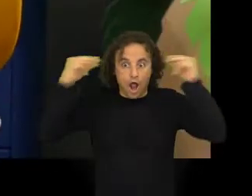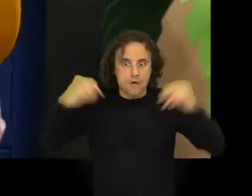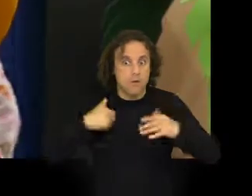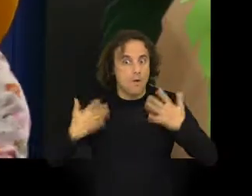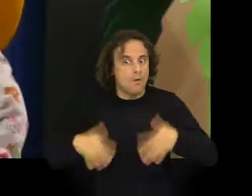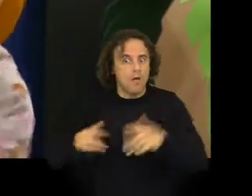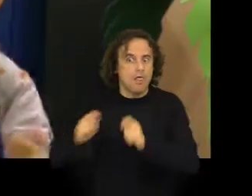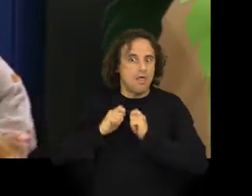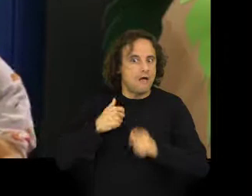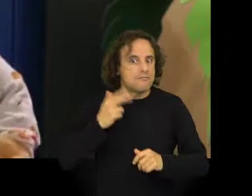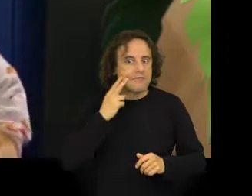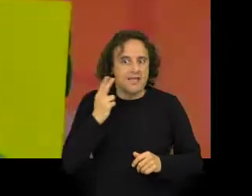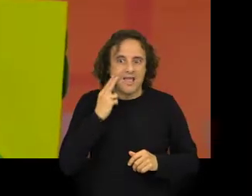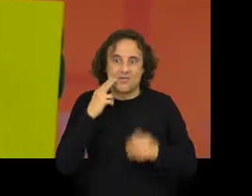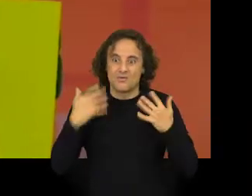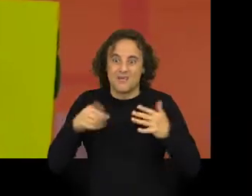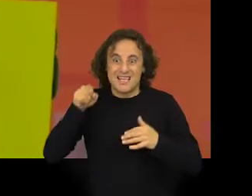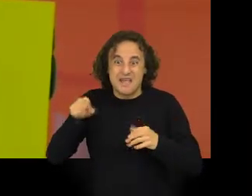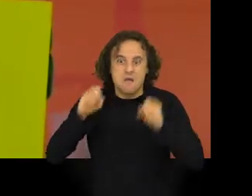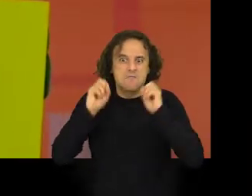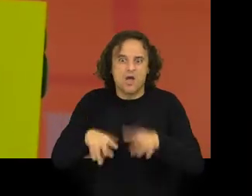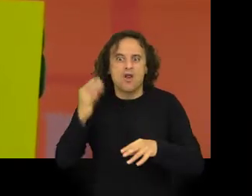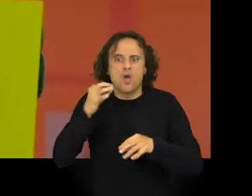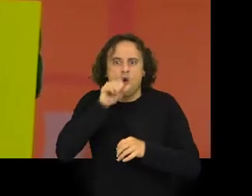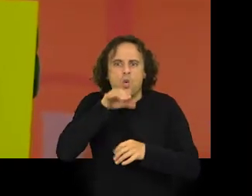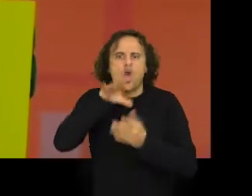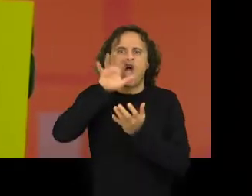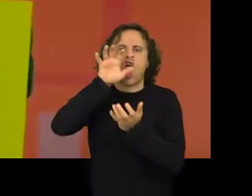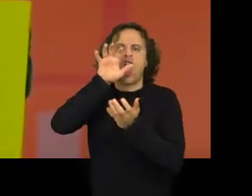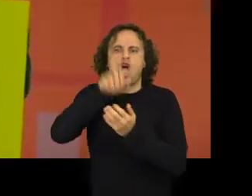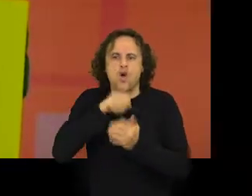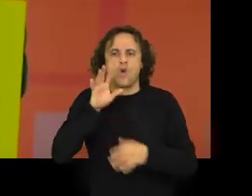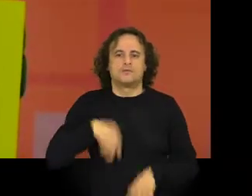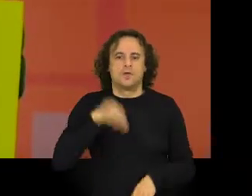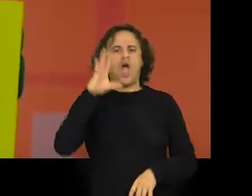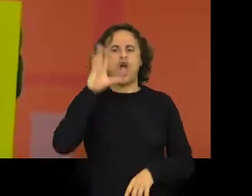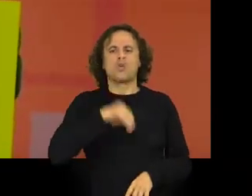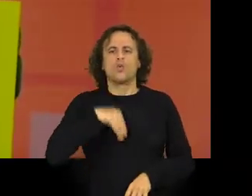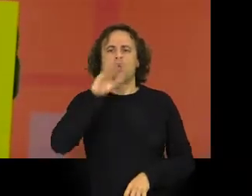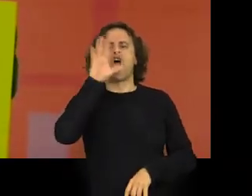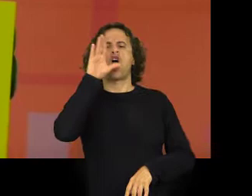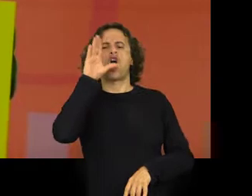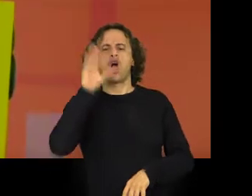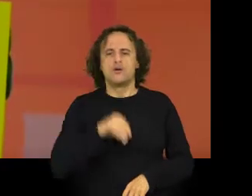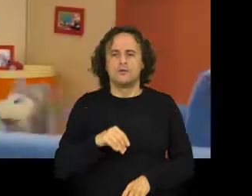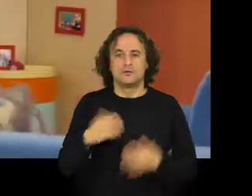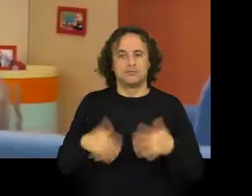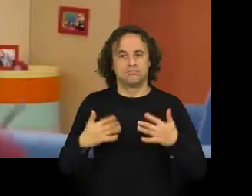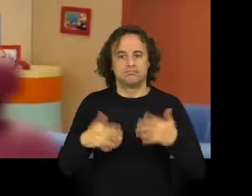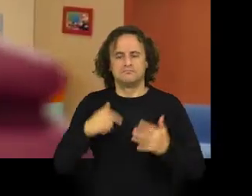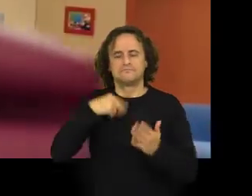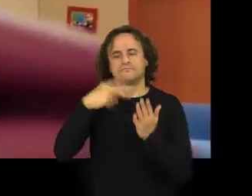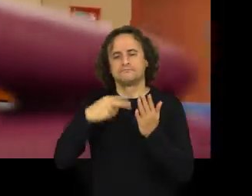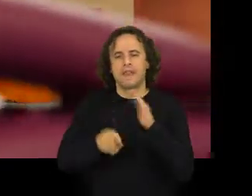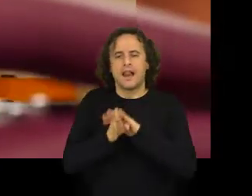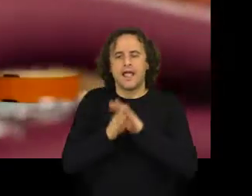lobos danme moitísimo medo, sobre todo cando ouvean. ¡Ai, aú! ¡Aú!